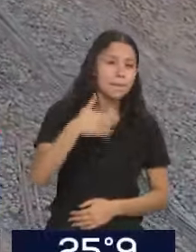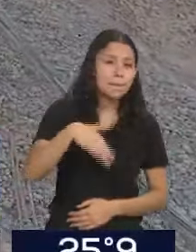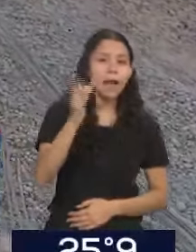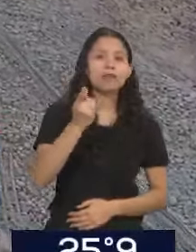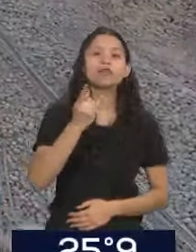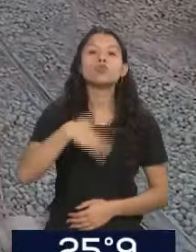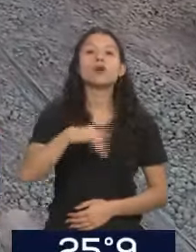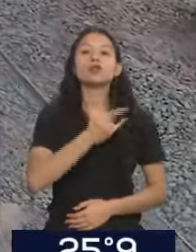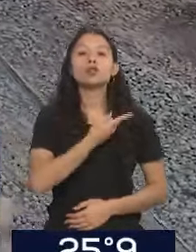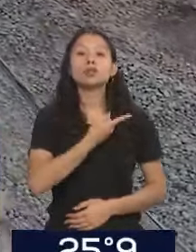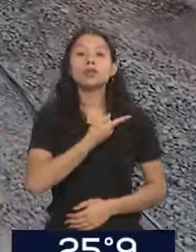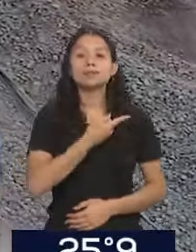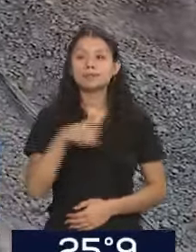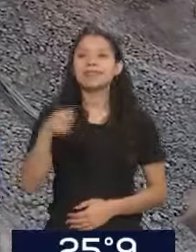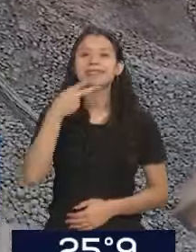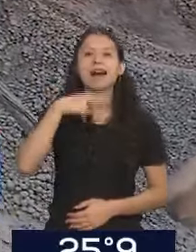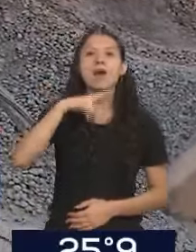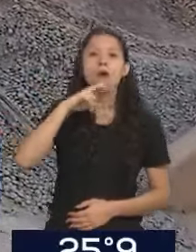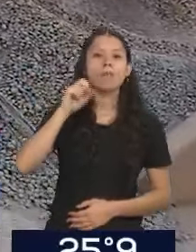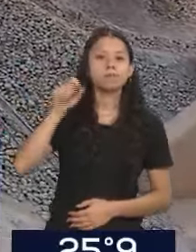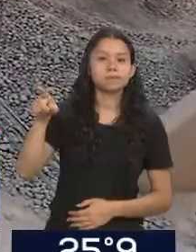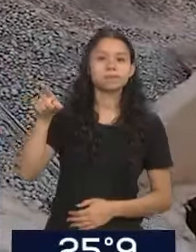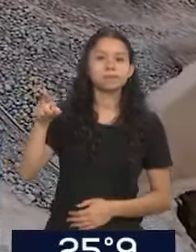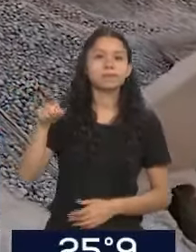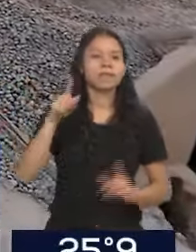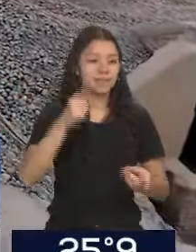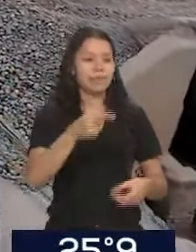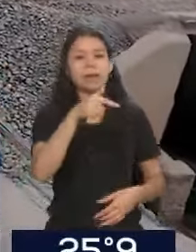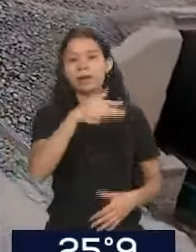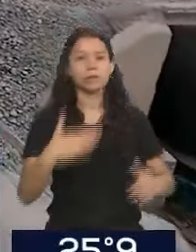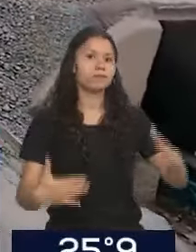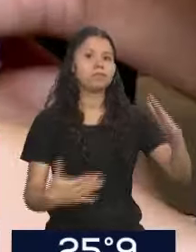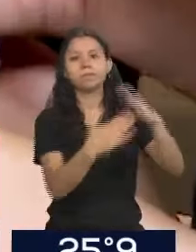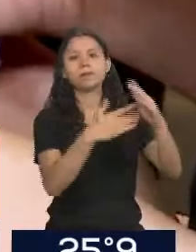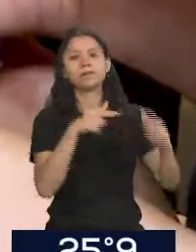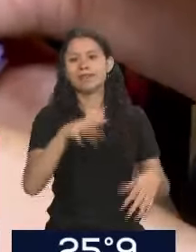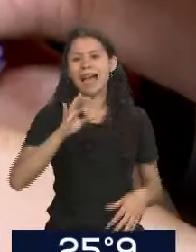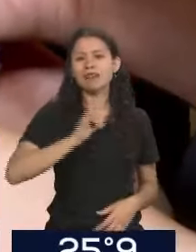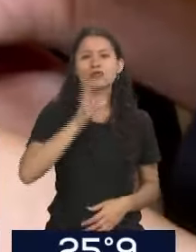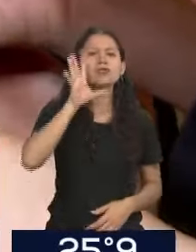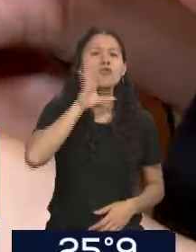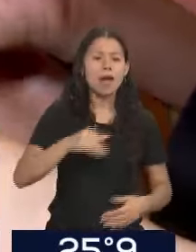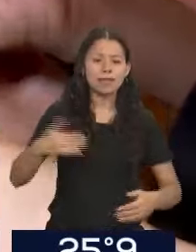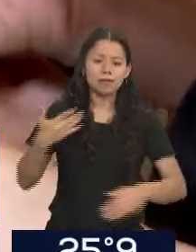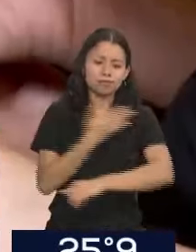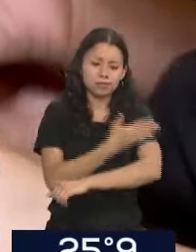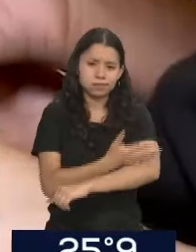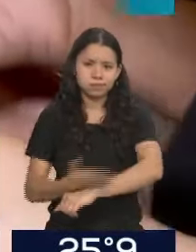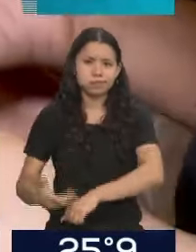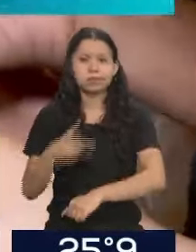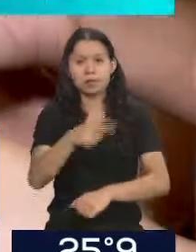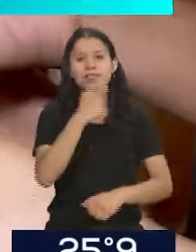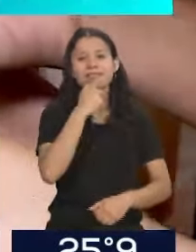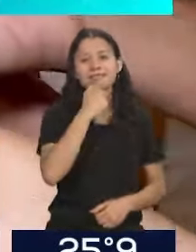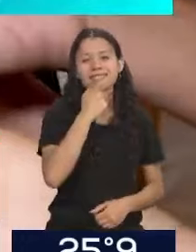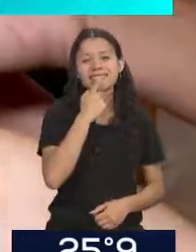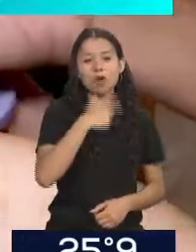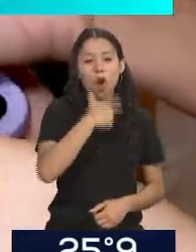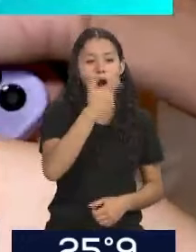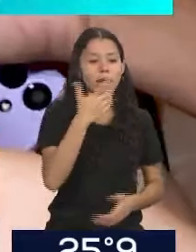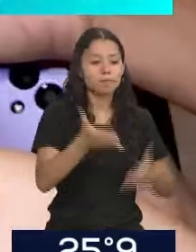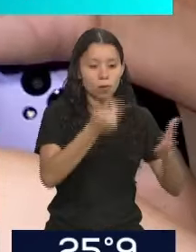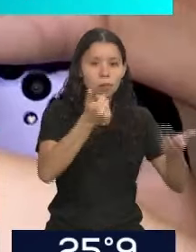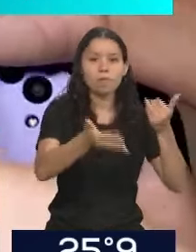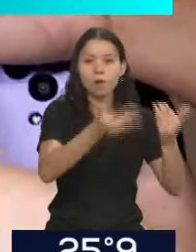incluyendo al más grande de todos, que explora cobre desde hace 50 años. Esto, por supuesto, marca un compromiso, desafío hacia